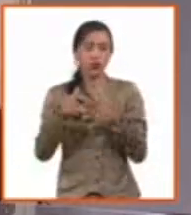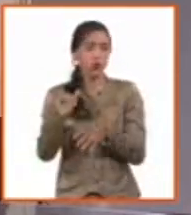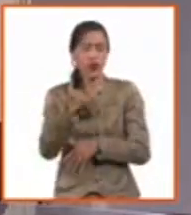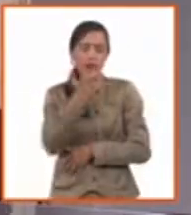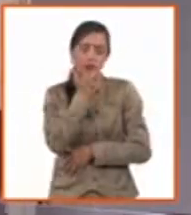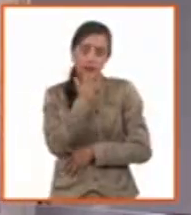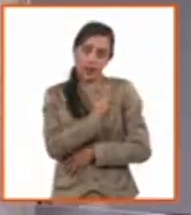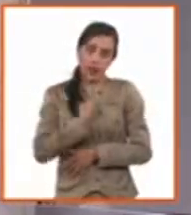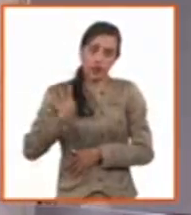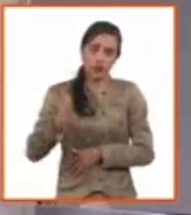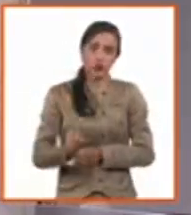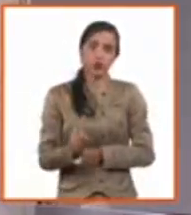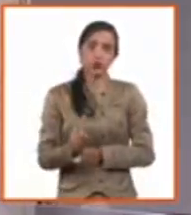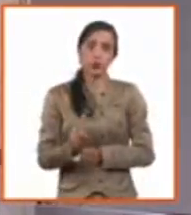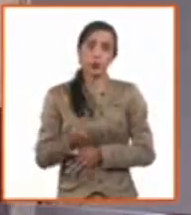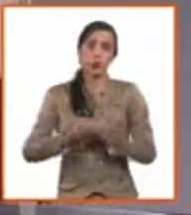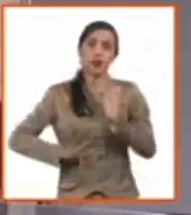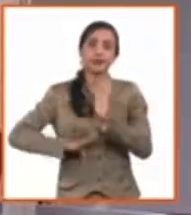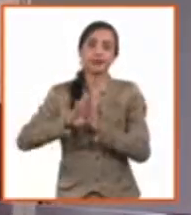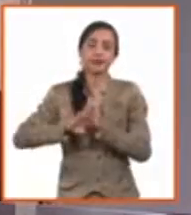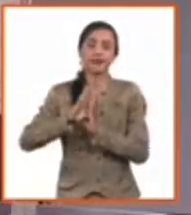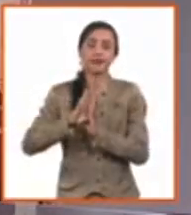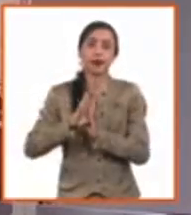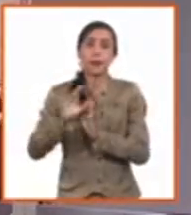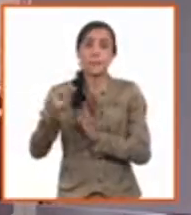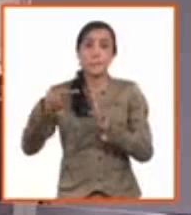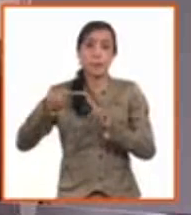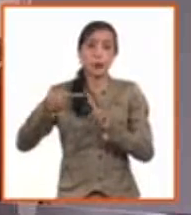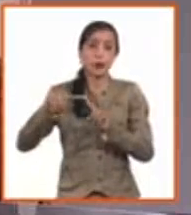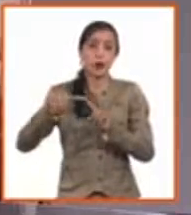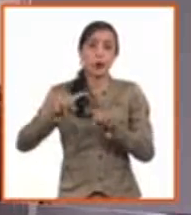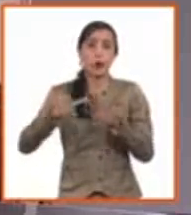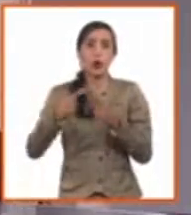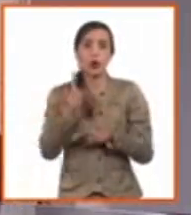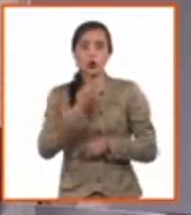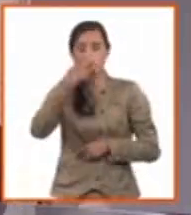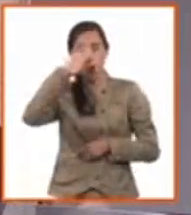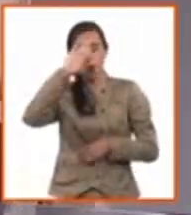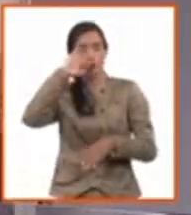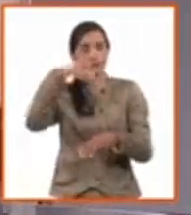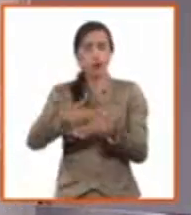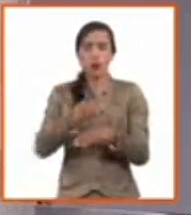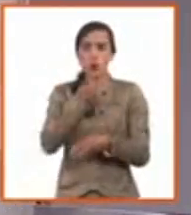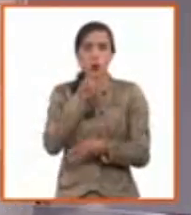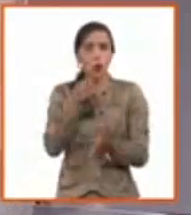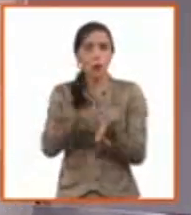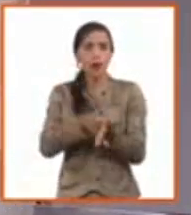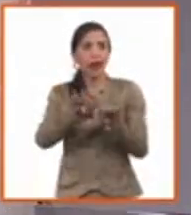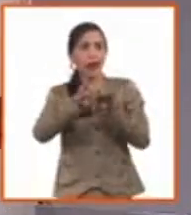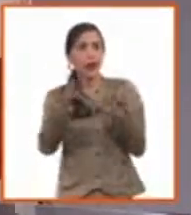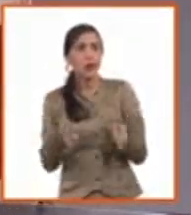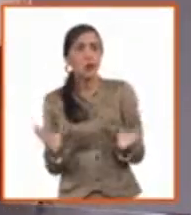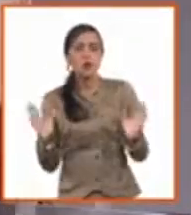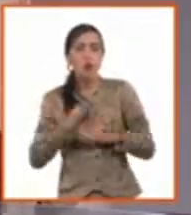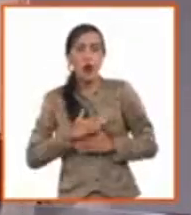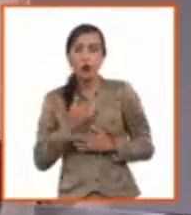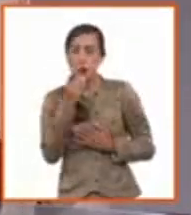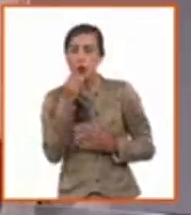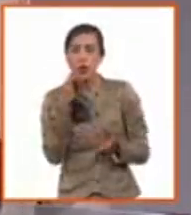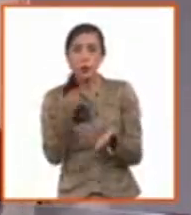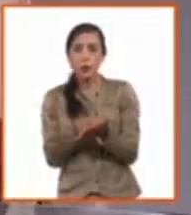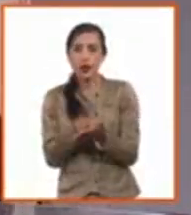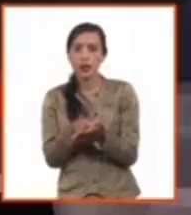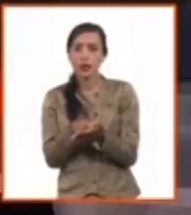también tiene una incidencia importante en el desarrollo de la industria en primer lugar porque nos limita en la adquisición de equipamiento tanto para el